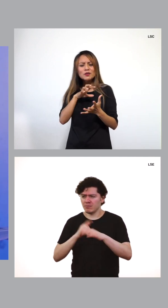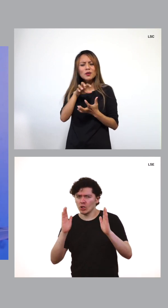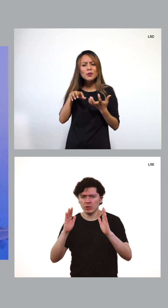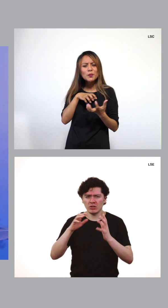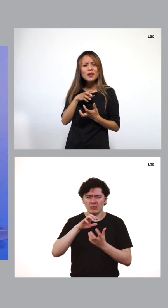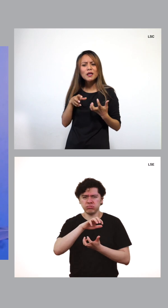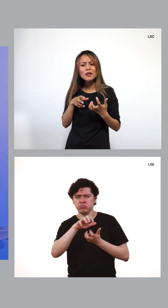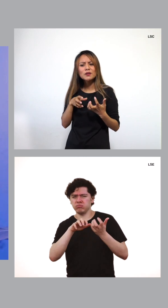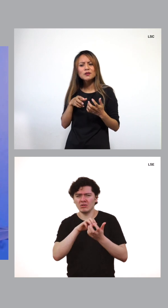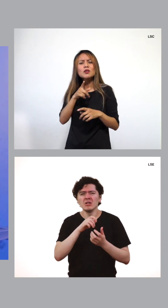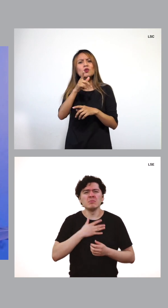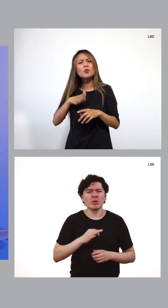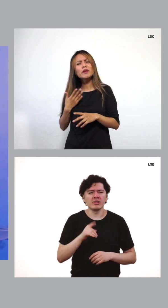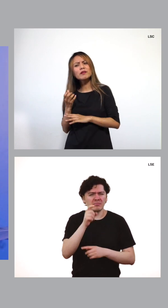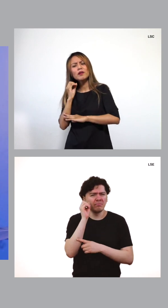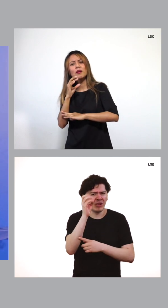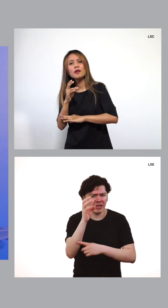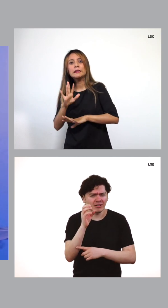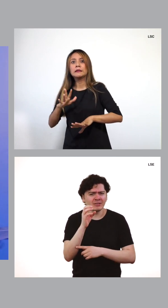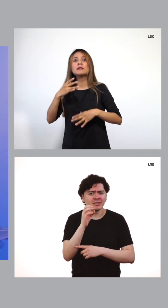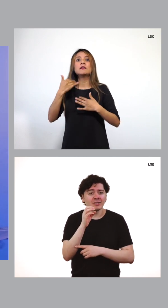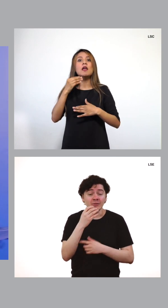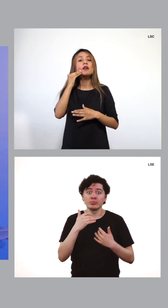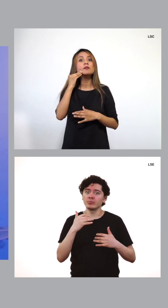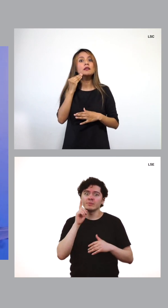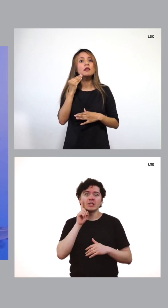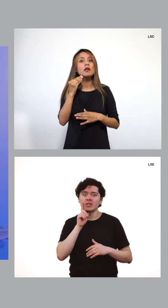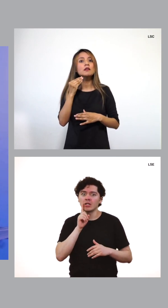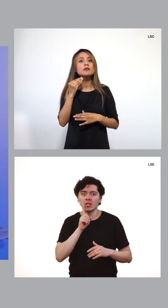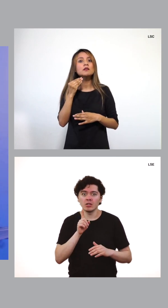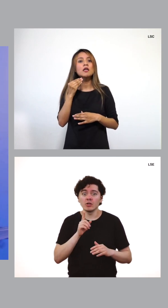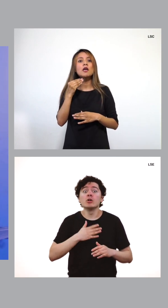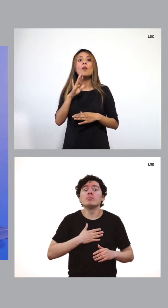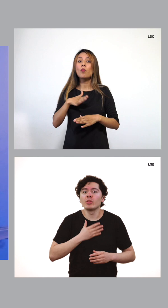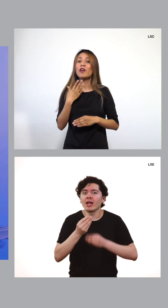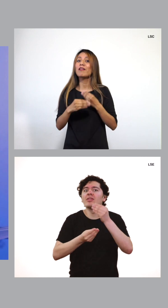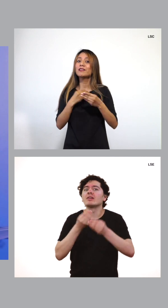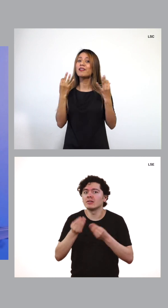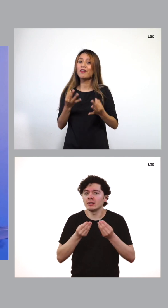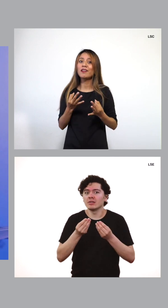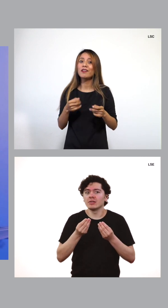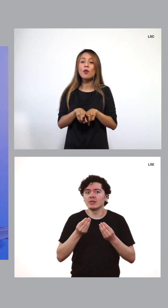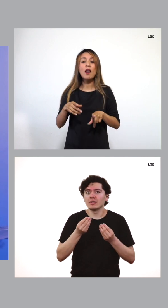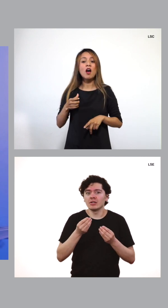hablar de la gracia de Jesús? Y te aseguro que esas mentiras son capaces de frenar un tren en